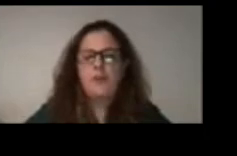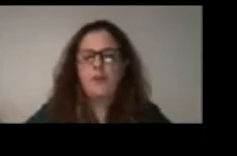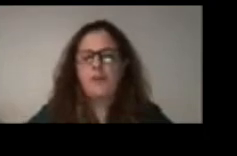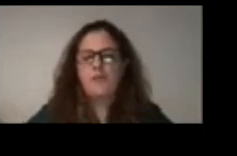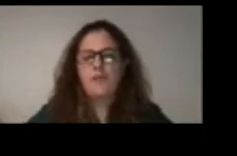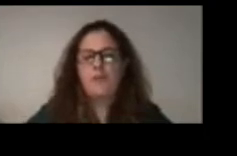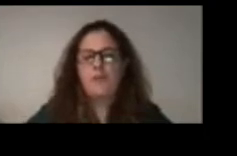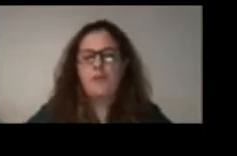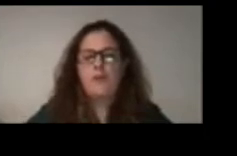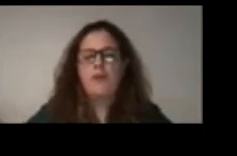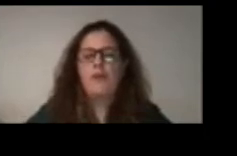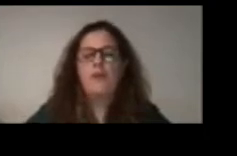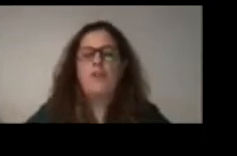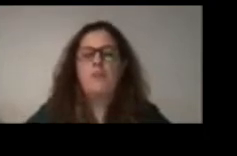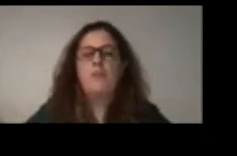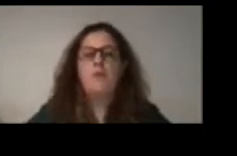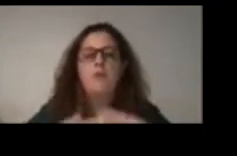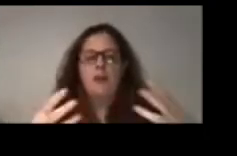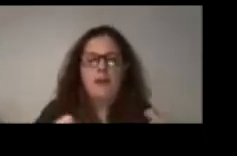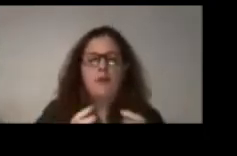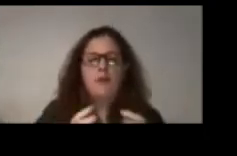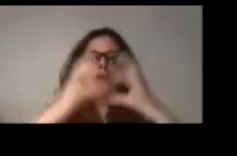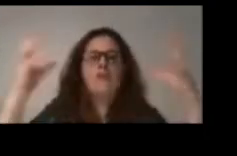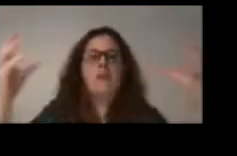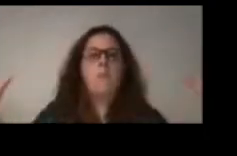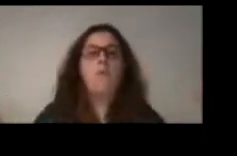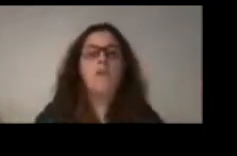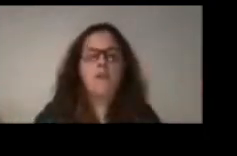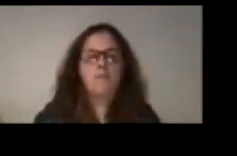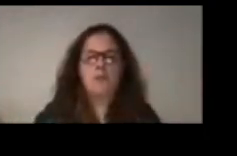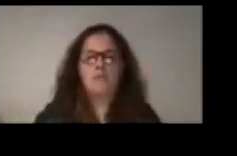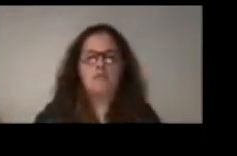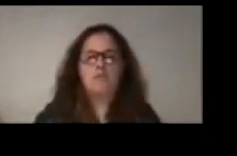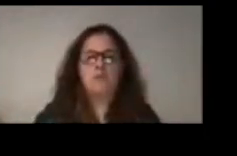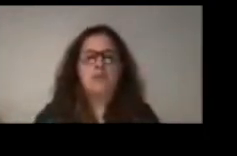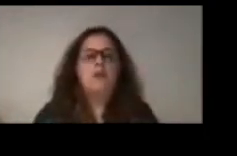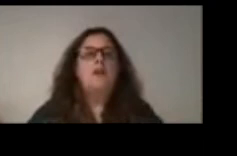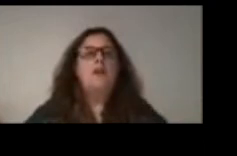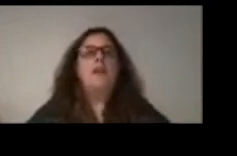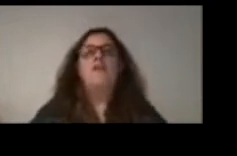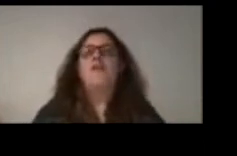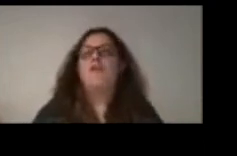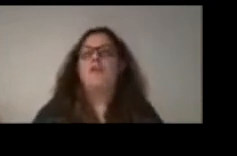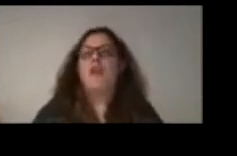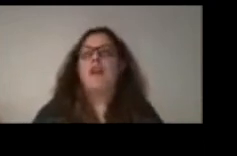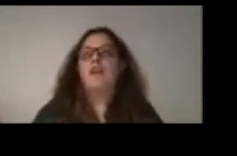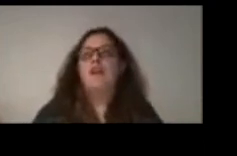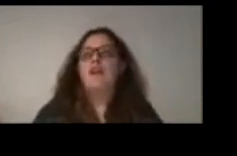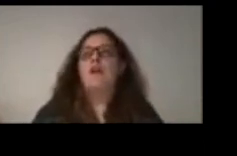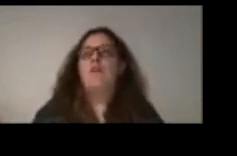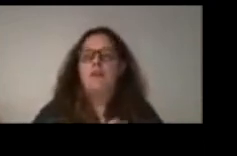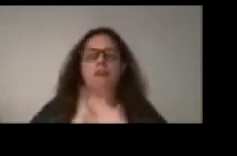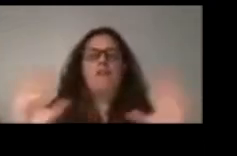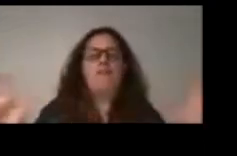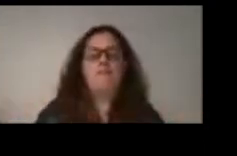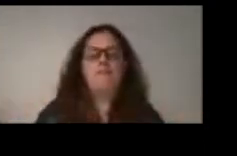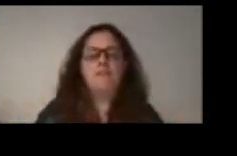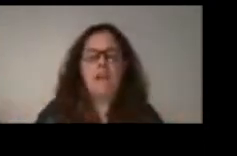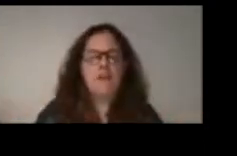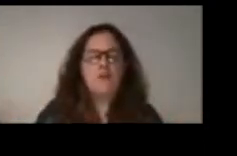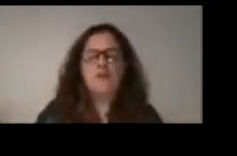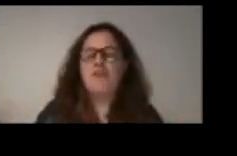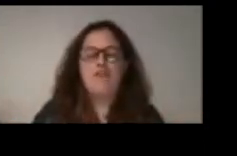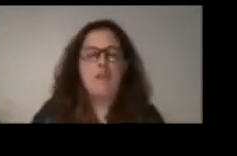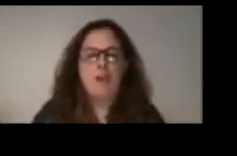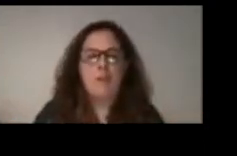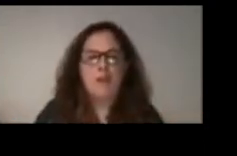la solicitud de información resulte poco claro o esté muy amplio, ¿sí? Quiero conocer los padrones de